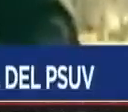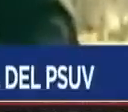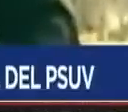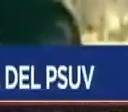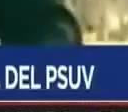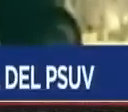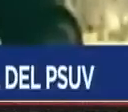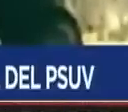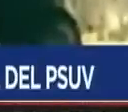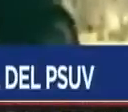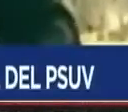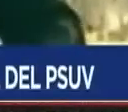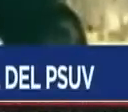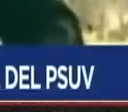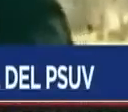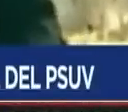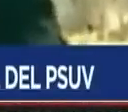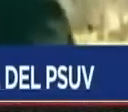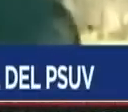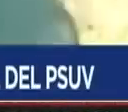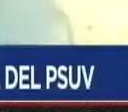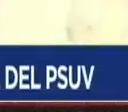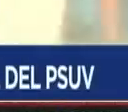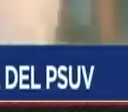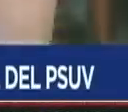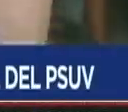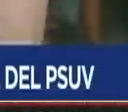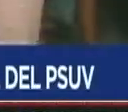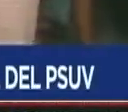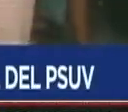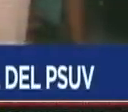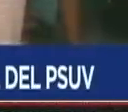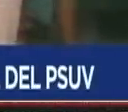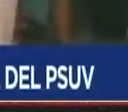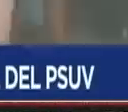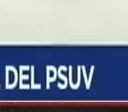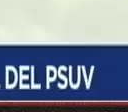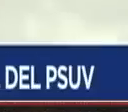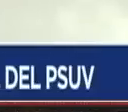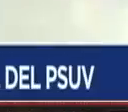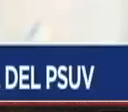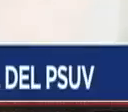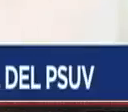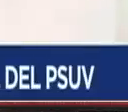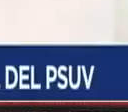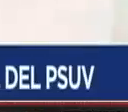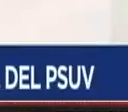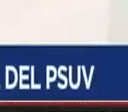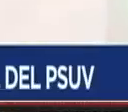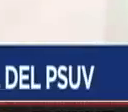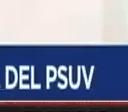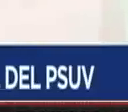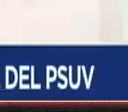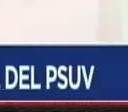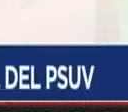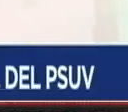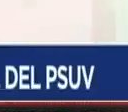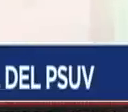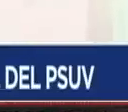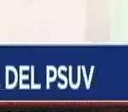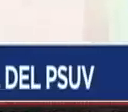aquí nadie se puede burlar de la voluntad popular. Prepárense, que salimos directo a Miraflores.